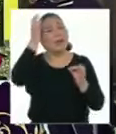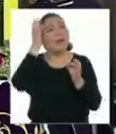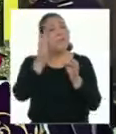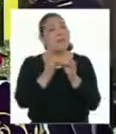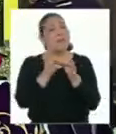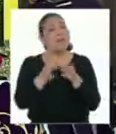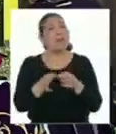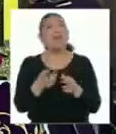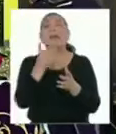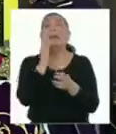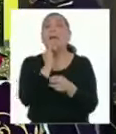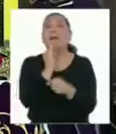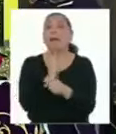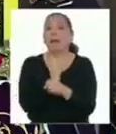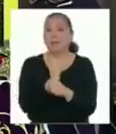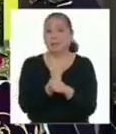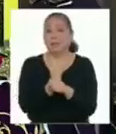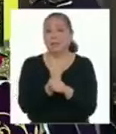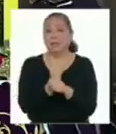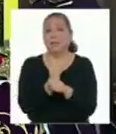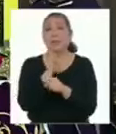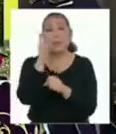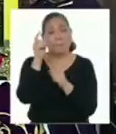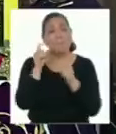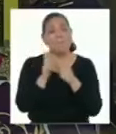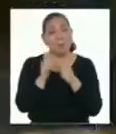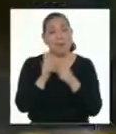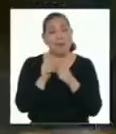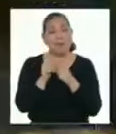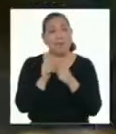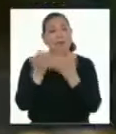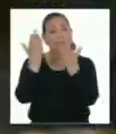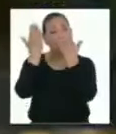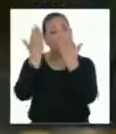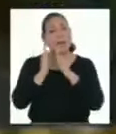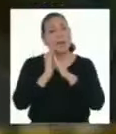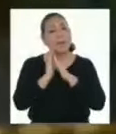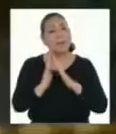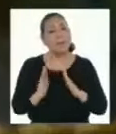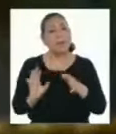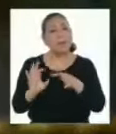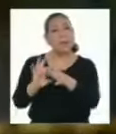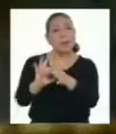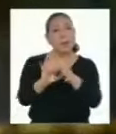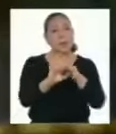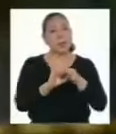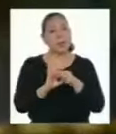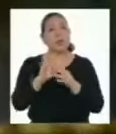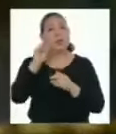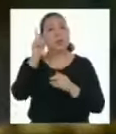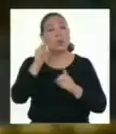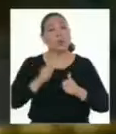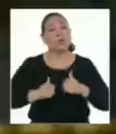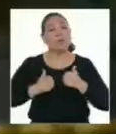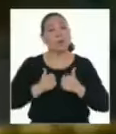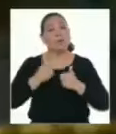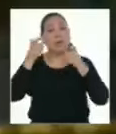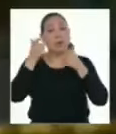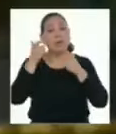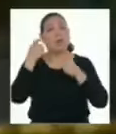fe de tu Iglesia. Y conforme a tu palabra, concédele la paz y la unidad, tú que vives